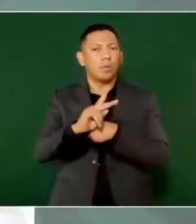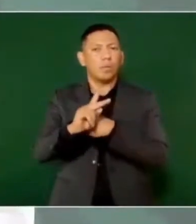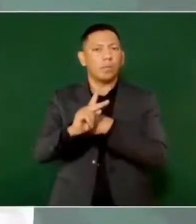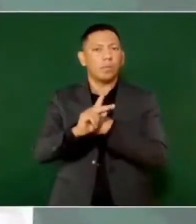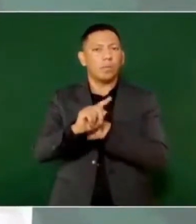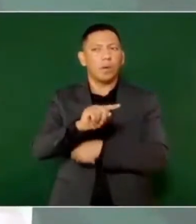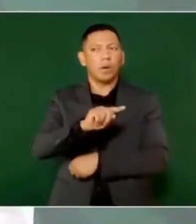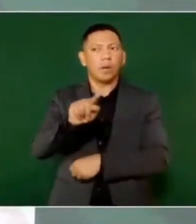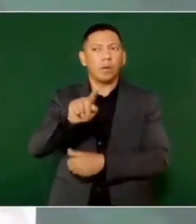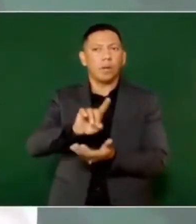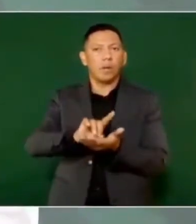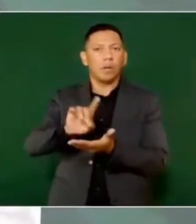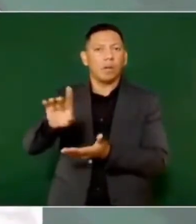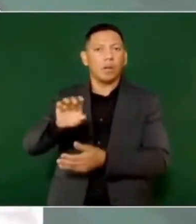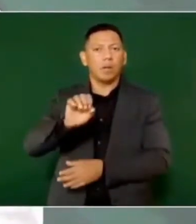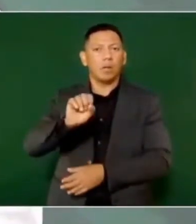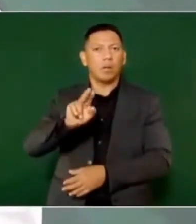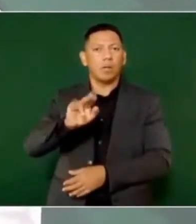y al